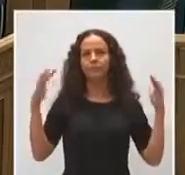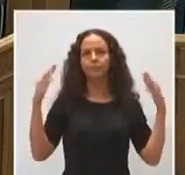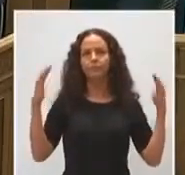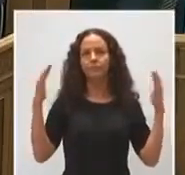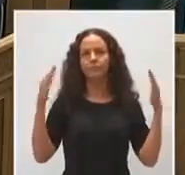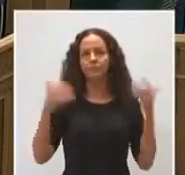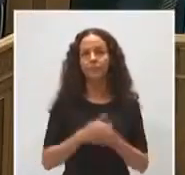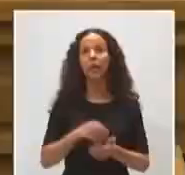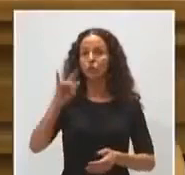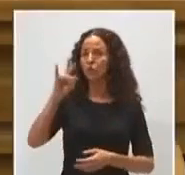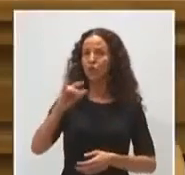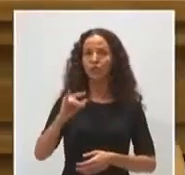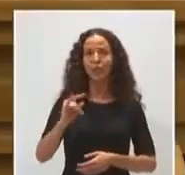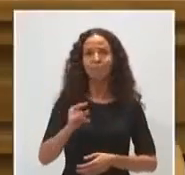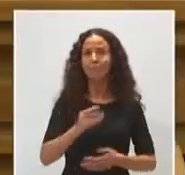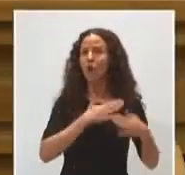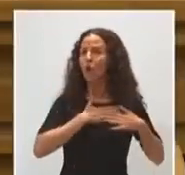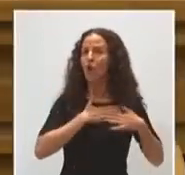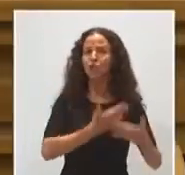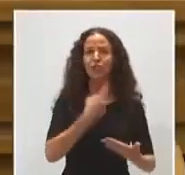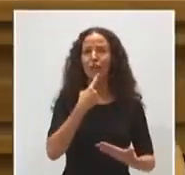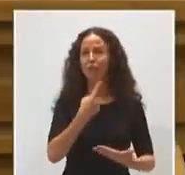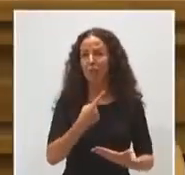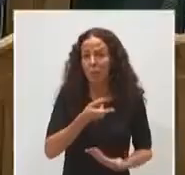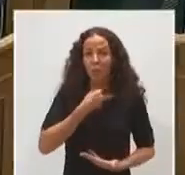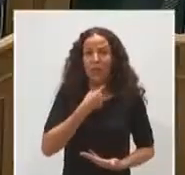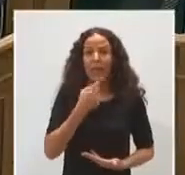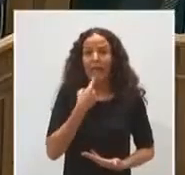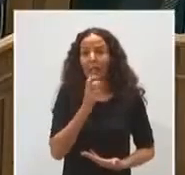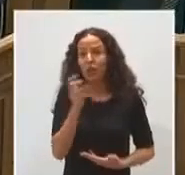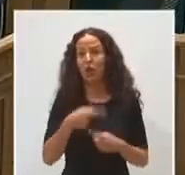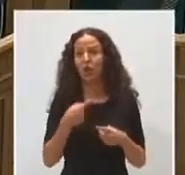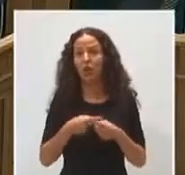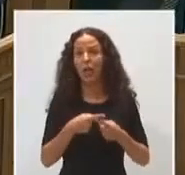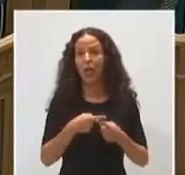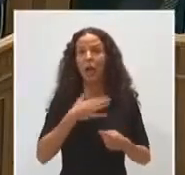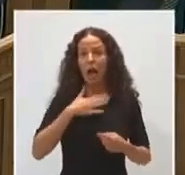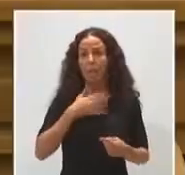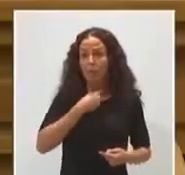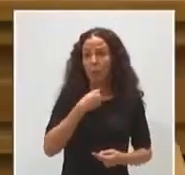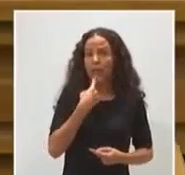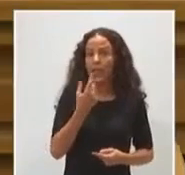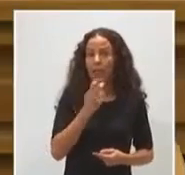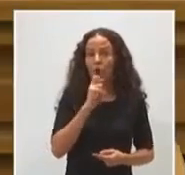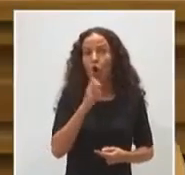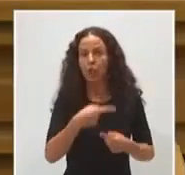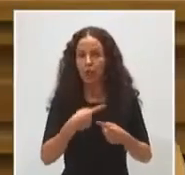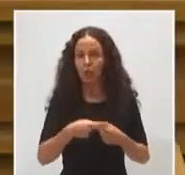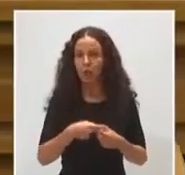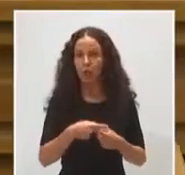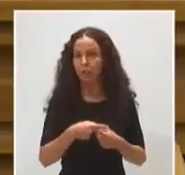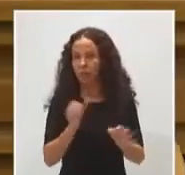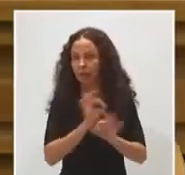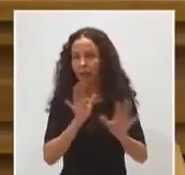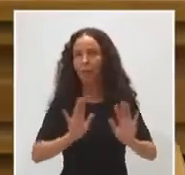siento decirlo porque me hubiera gustado decir otra cosa como comprenderás me hubiera gustado decir otra cosa eso es